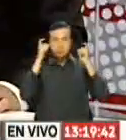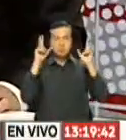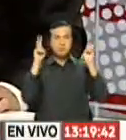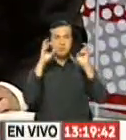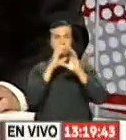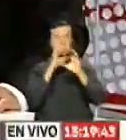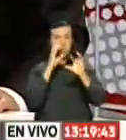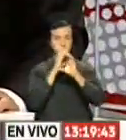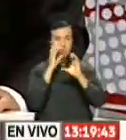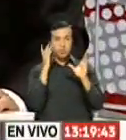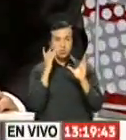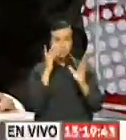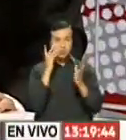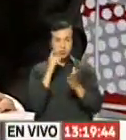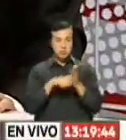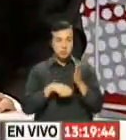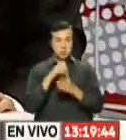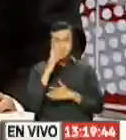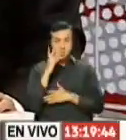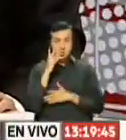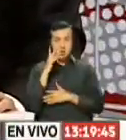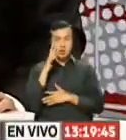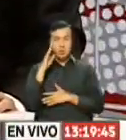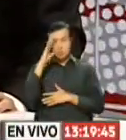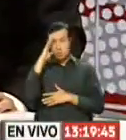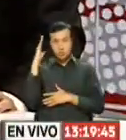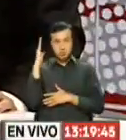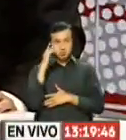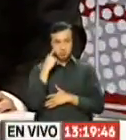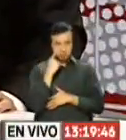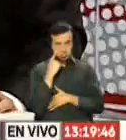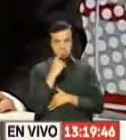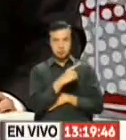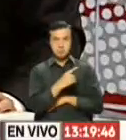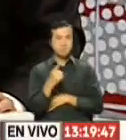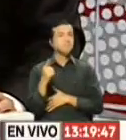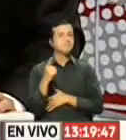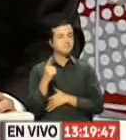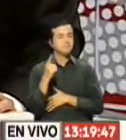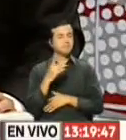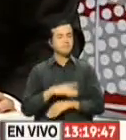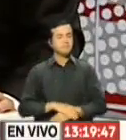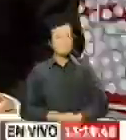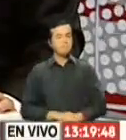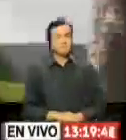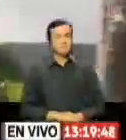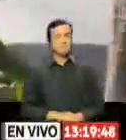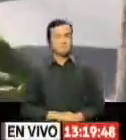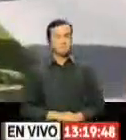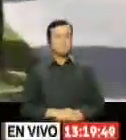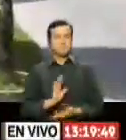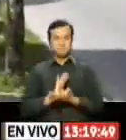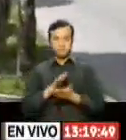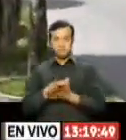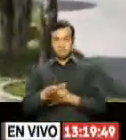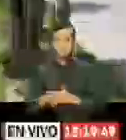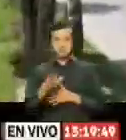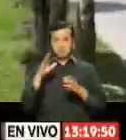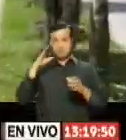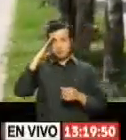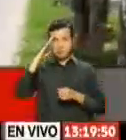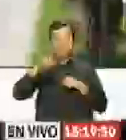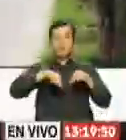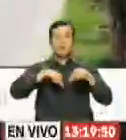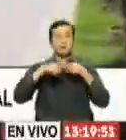transporte informal. La Agencia Nacional de Tránsito logró resultados positivos en las últimas semanas. En Zamora Chinchipe, la Agencia Nacional